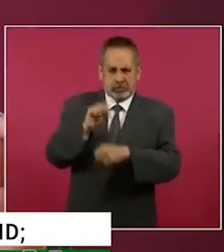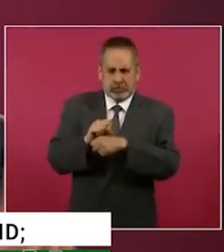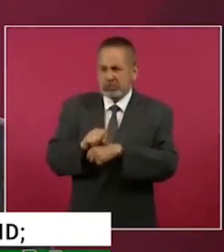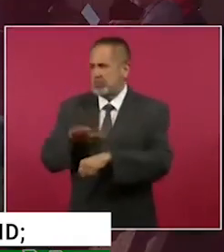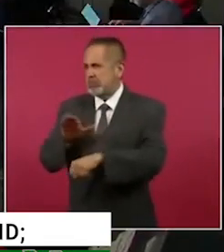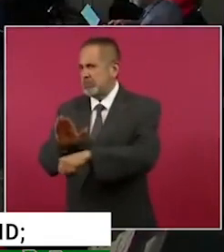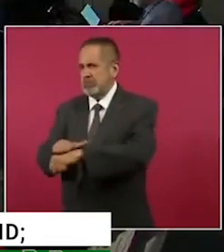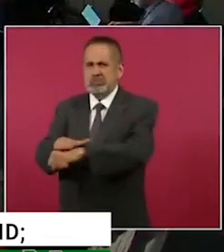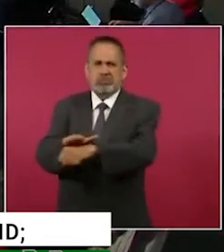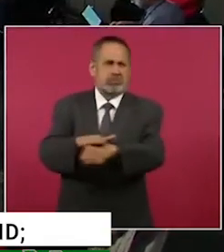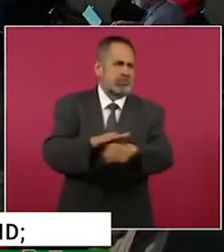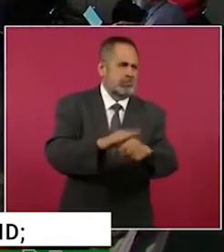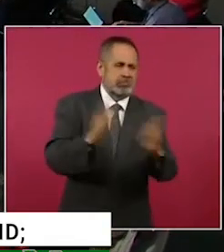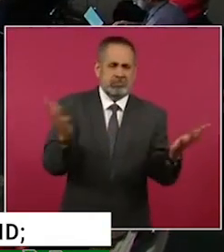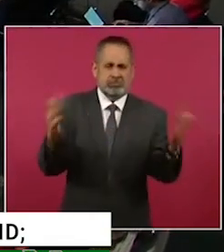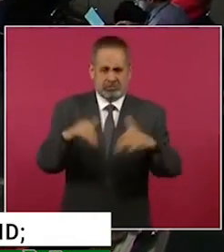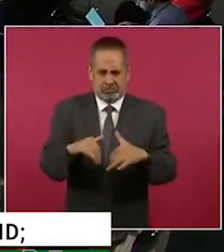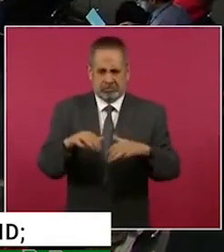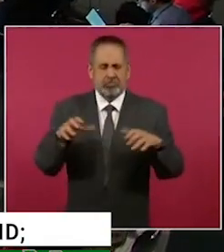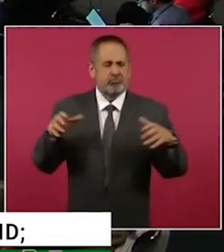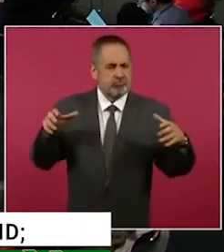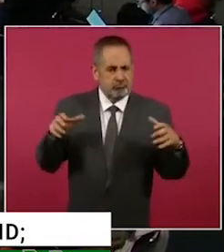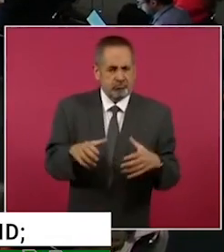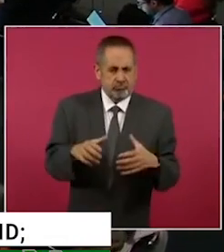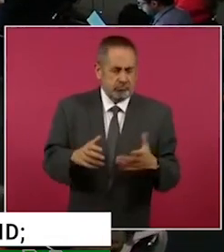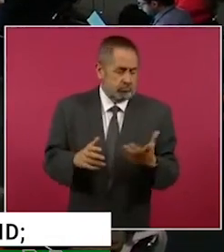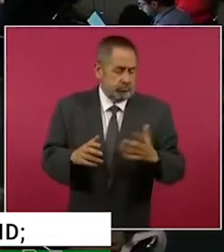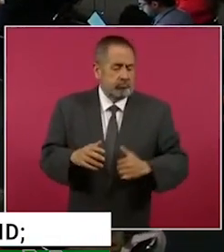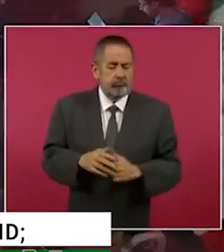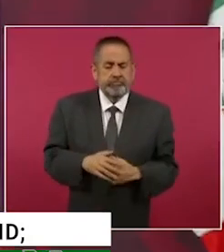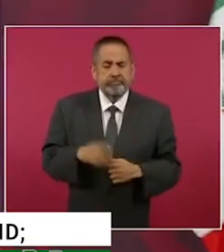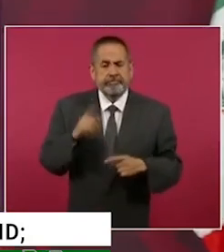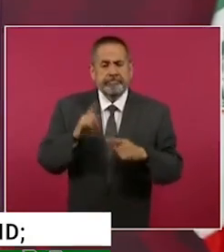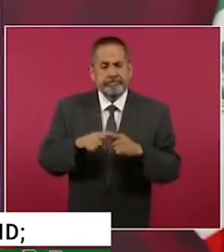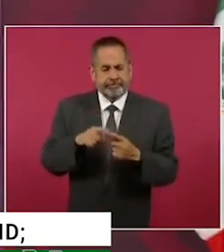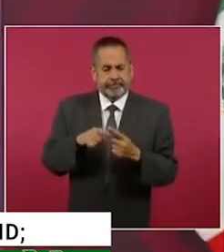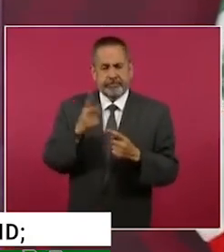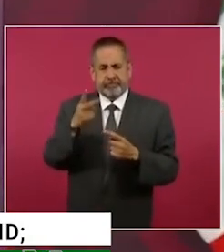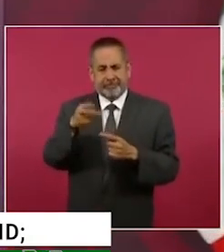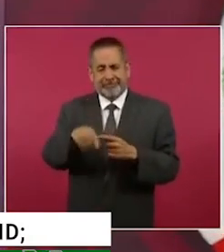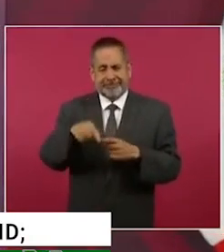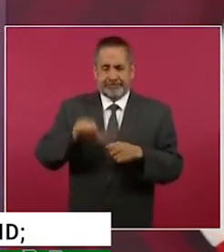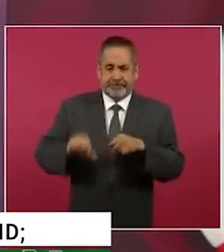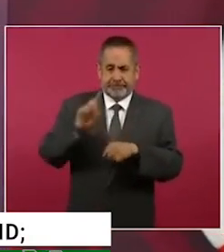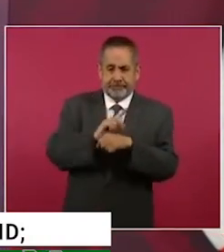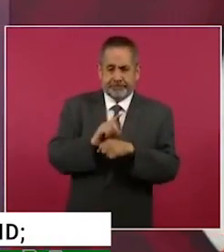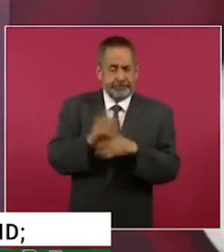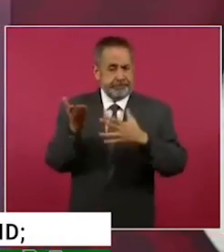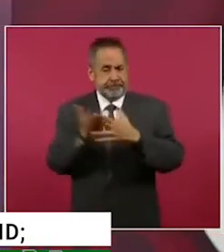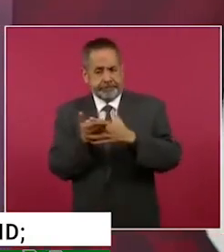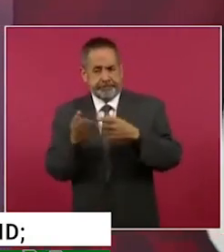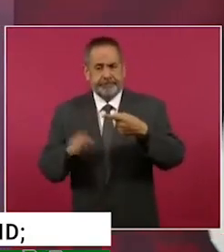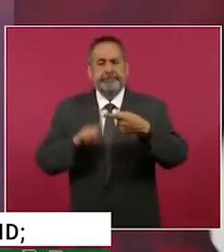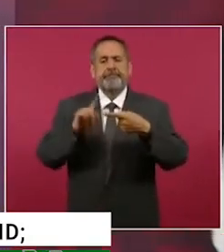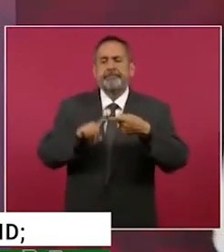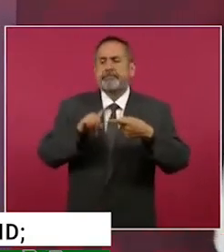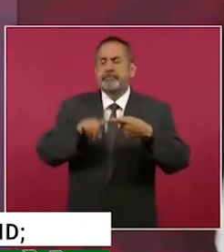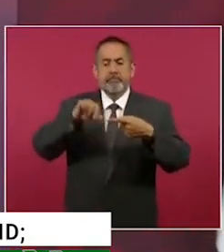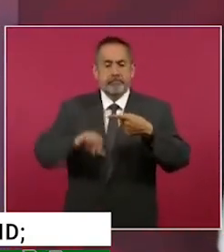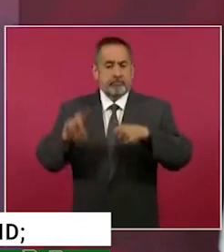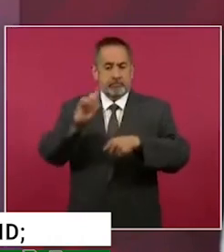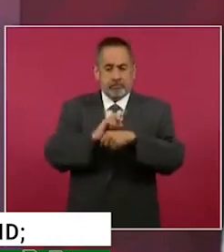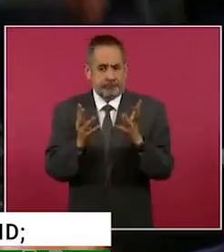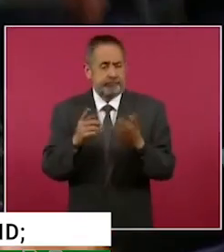conferencia mañanera por tercer día consecutivo, el secretario de Gobernación, Adán Augusto López Hernández, dio a conocer que el presidente